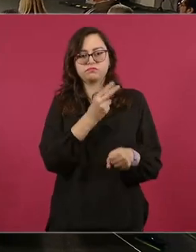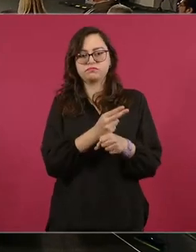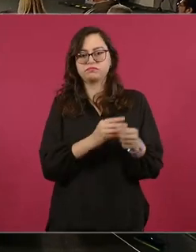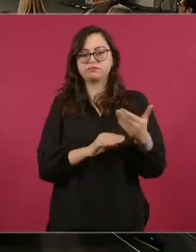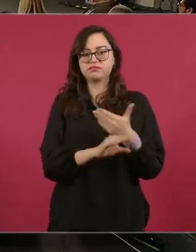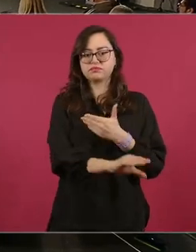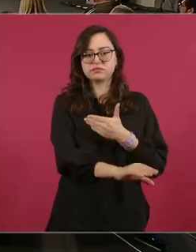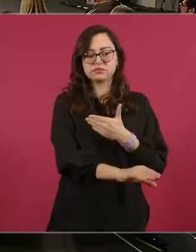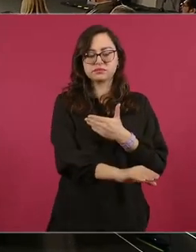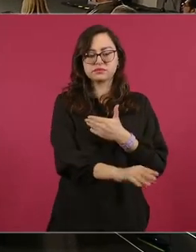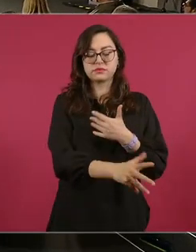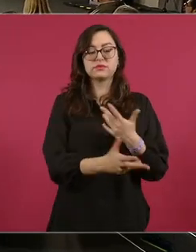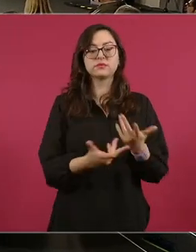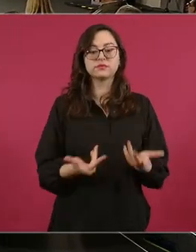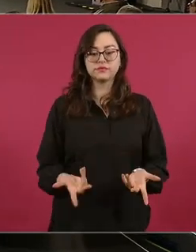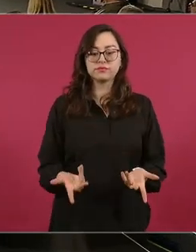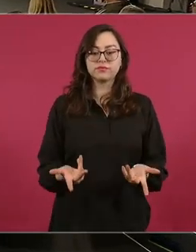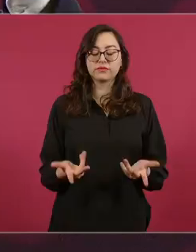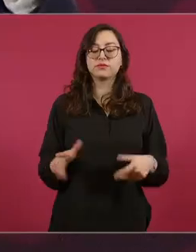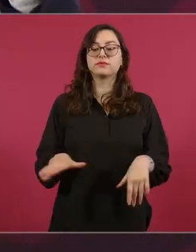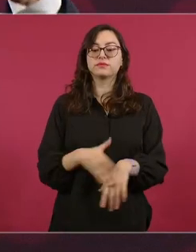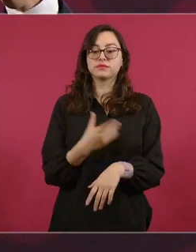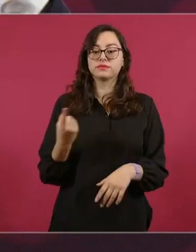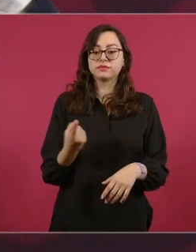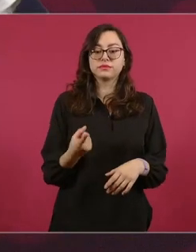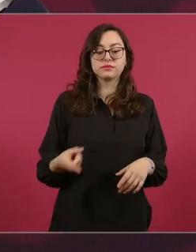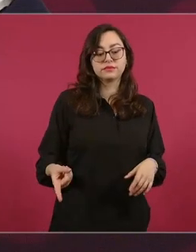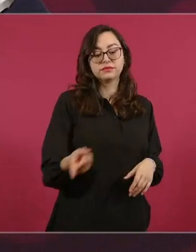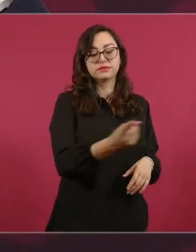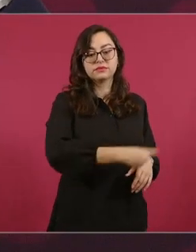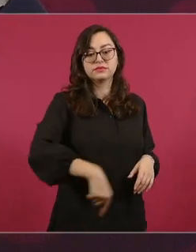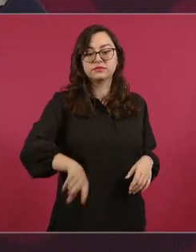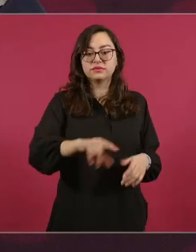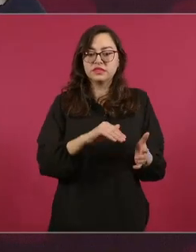modificando la misma técnica de la manipulación.